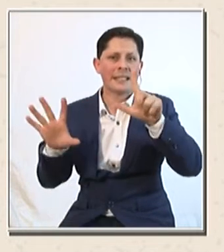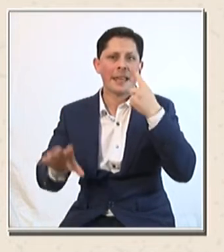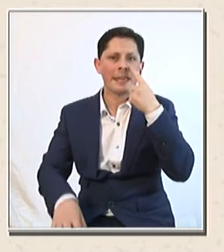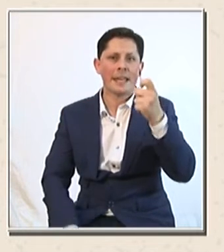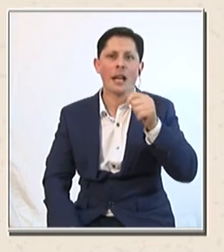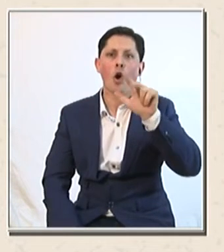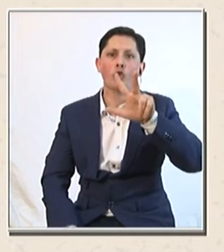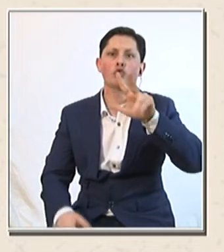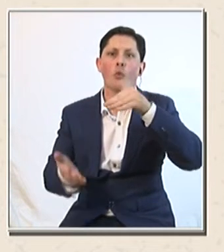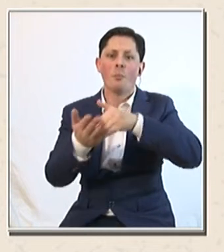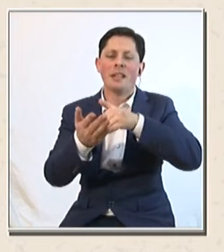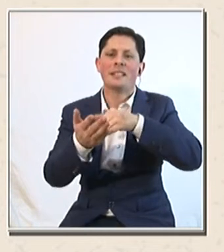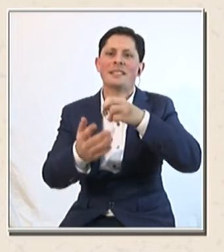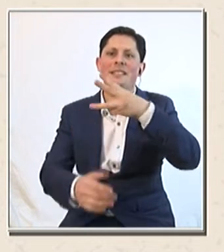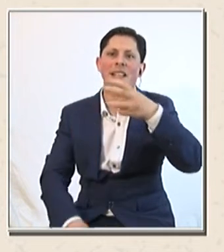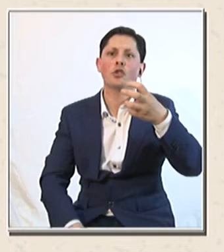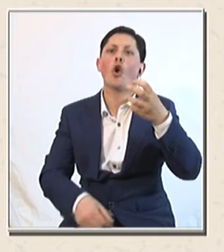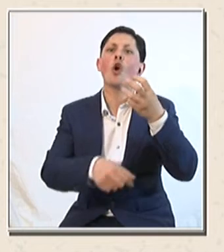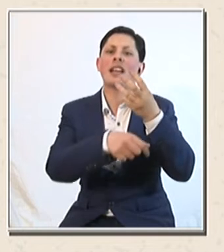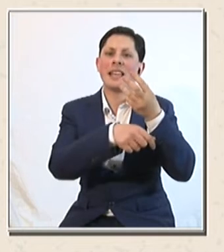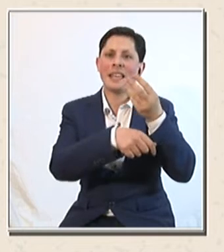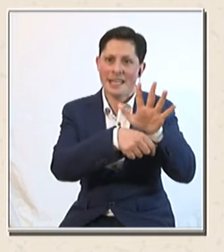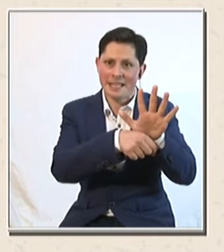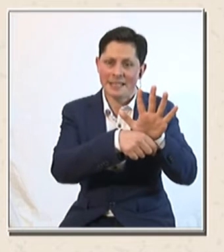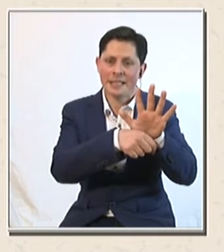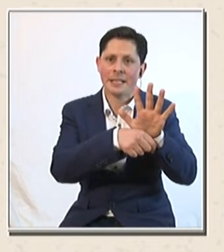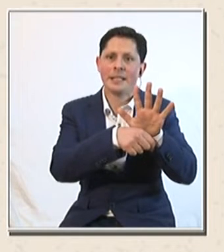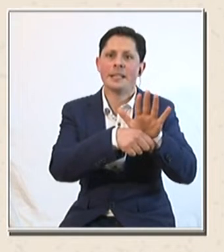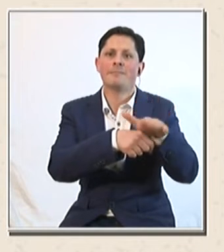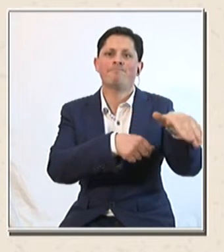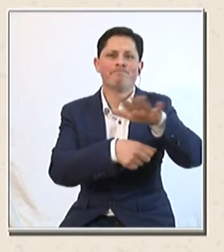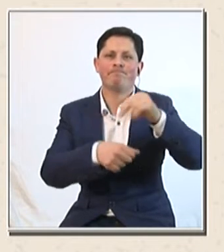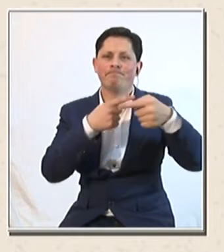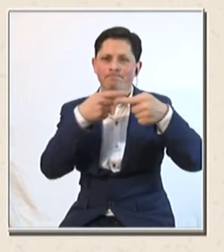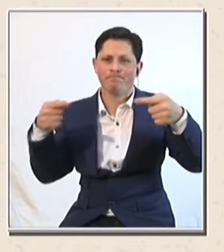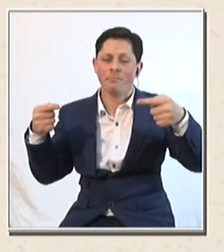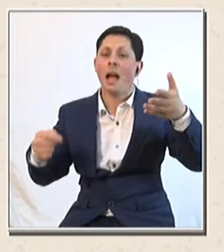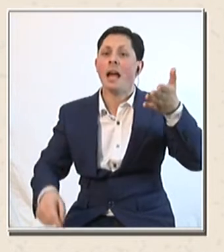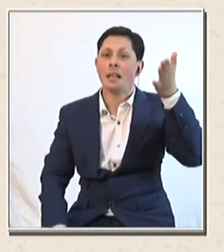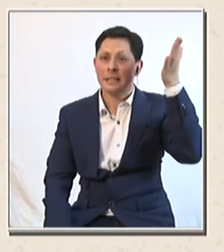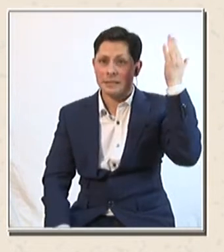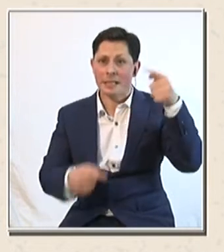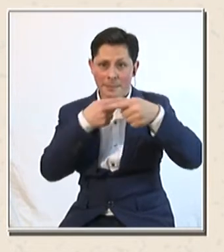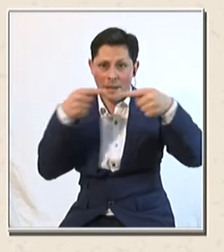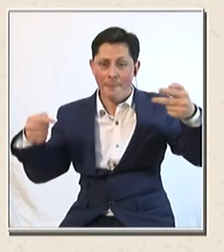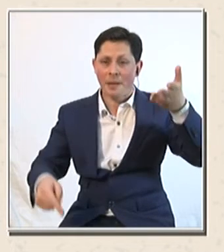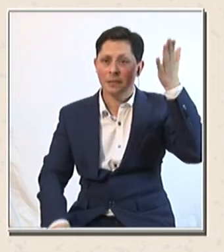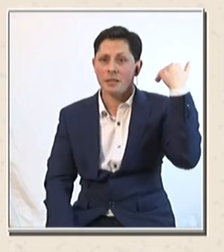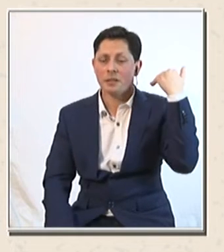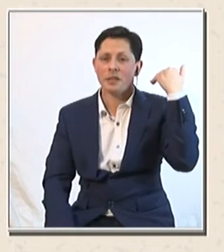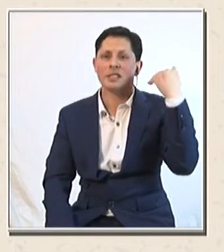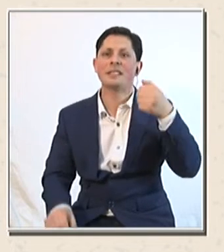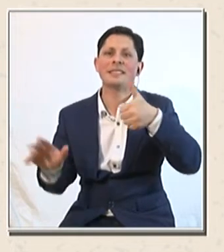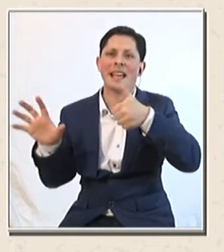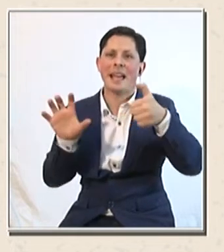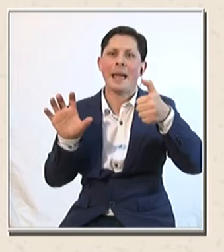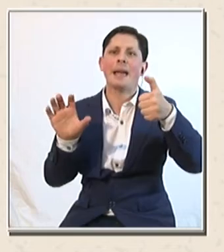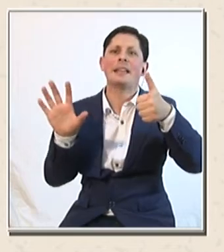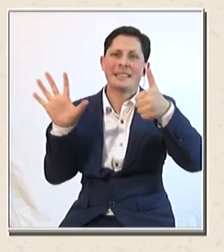promedio de 8.315 casos diarios, mientras que la semana anterior esta cifra fue de